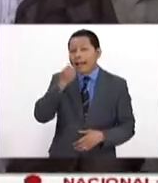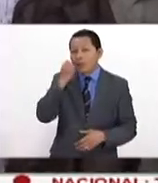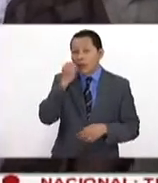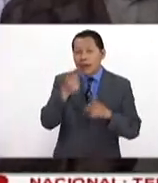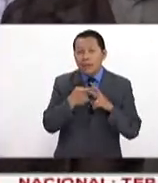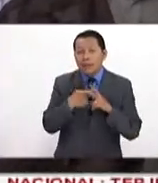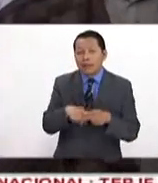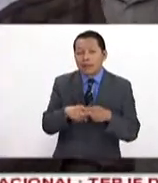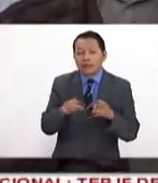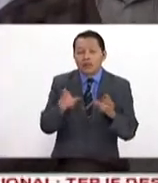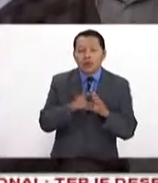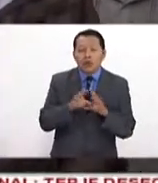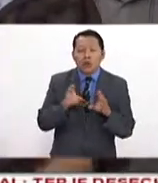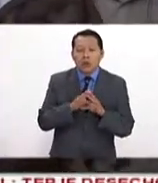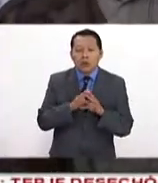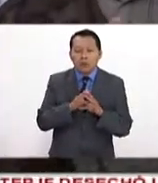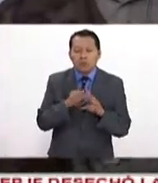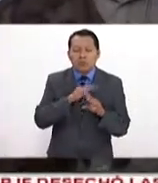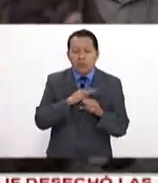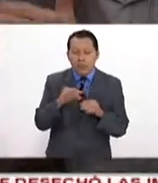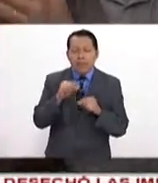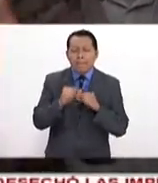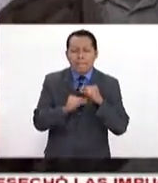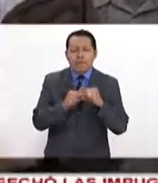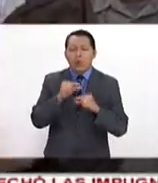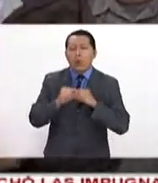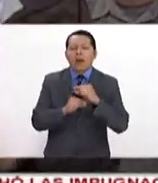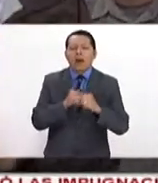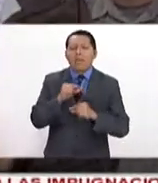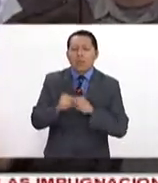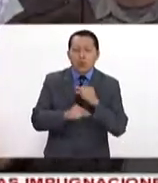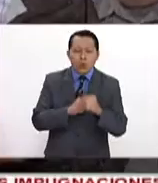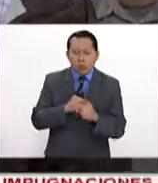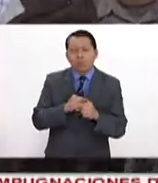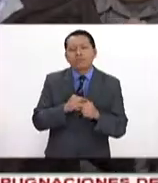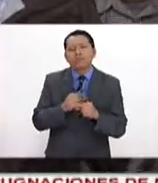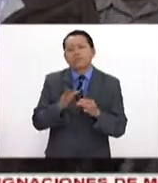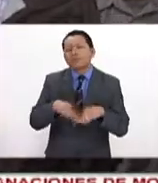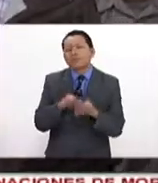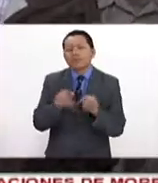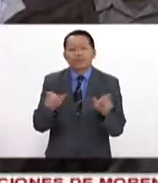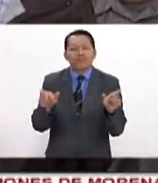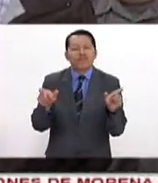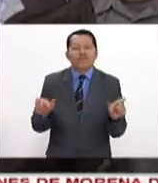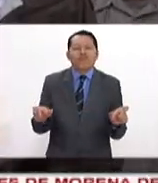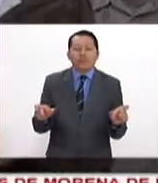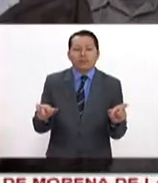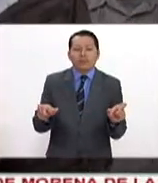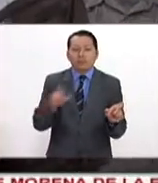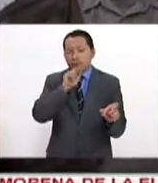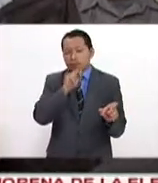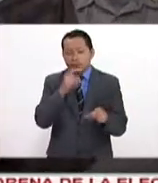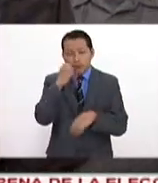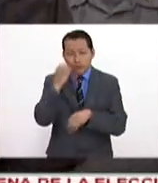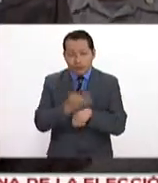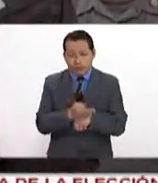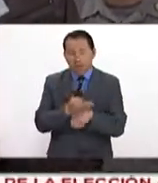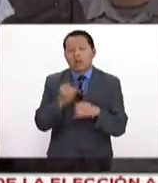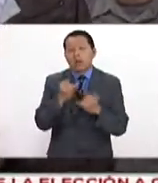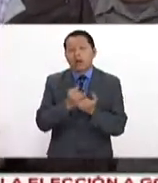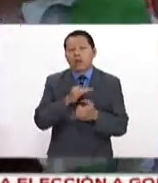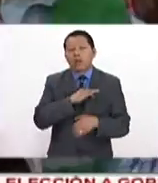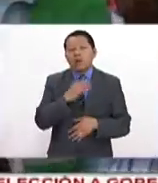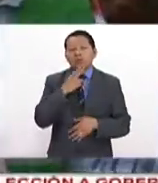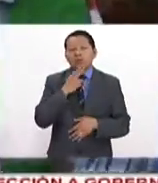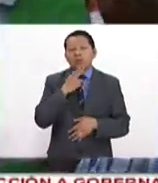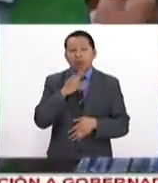se diera de manera paulatina, mientras se garantiza la seguridad de los estudiantes y que se utilizaran